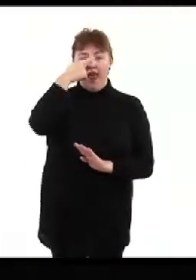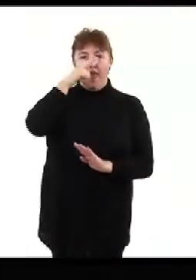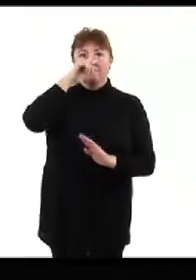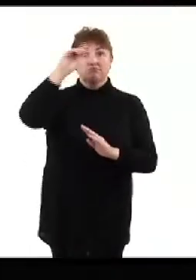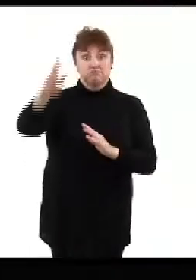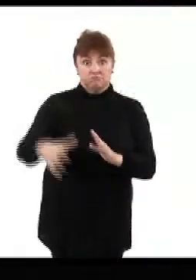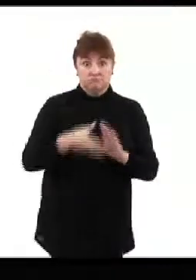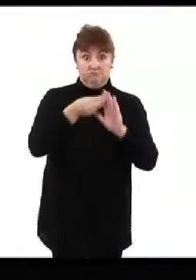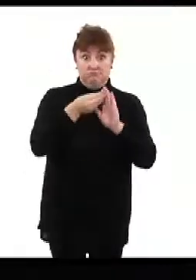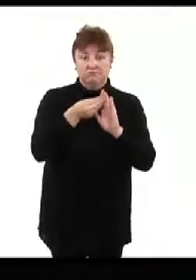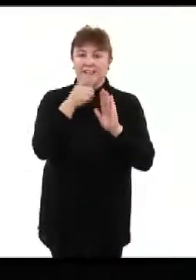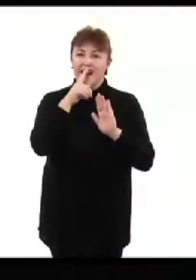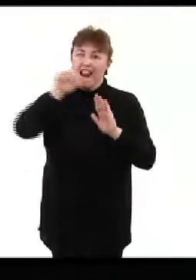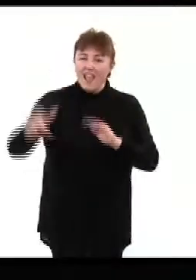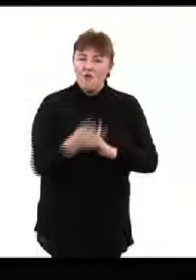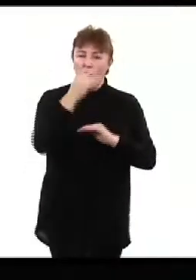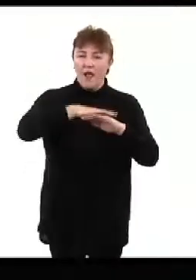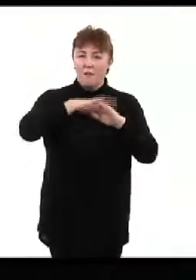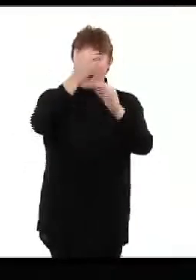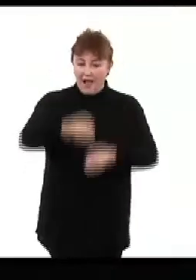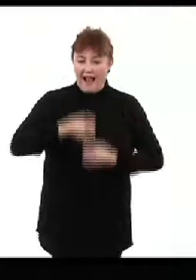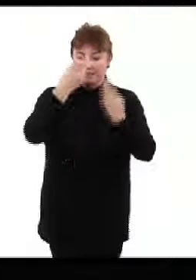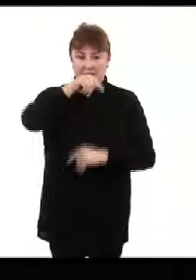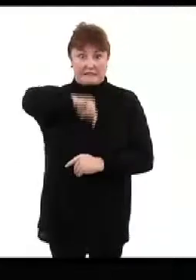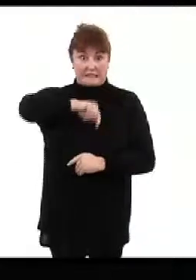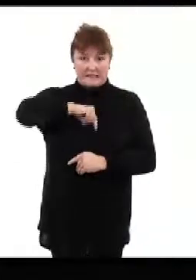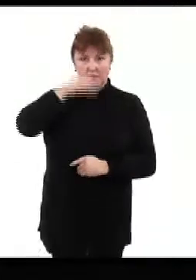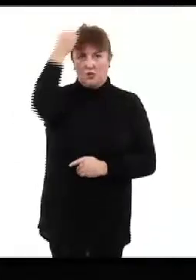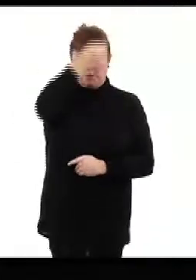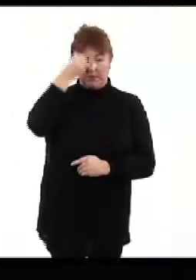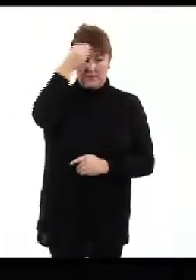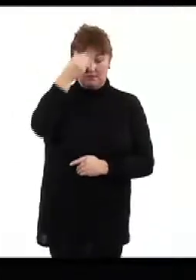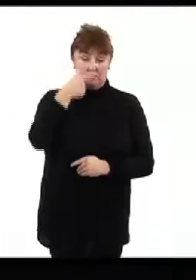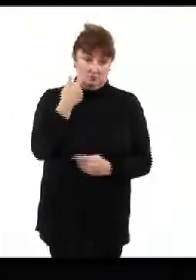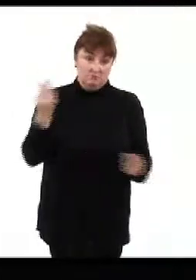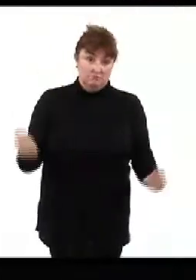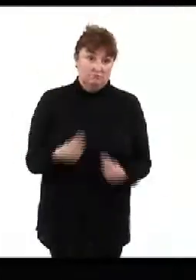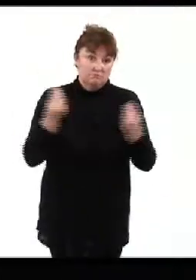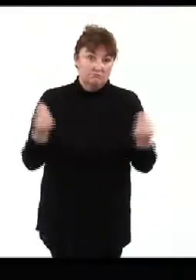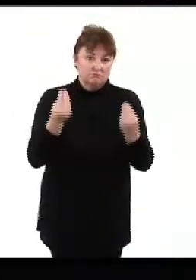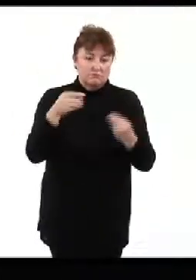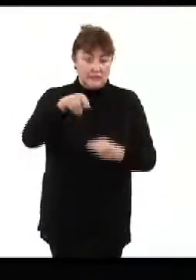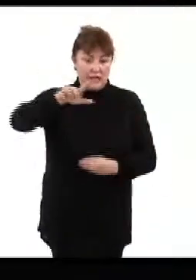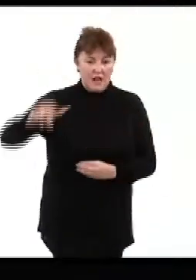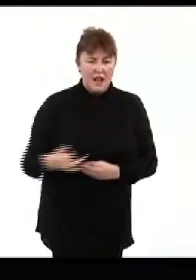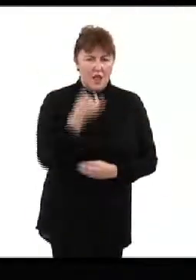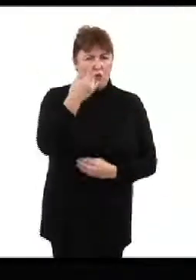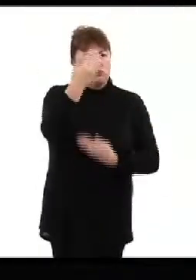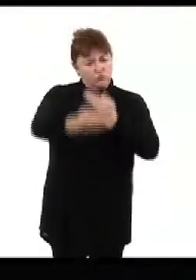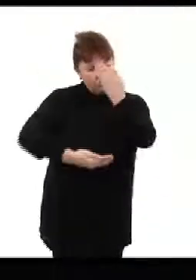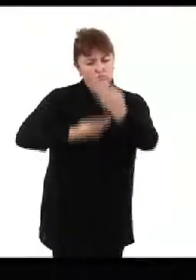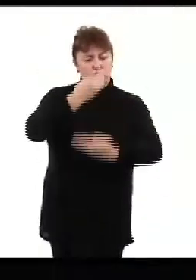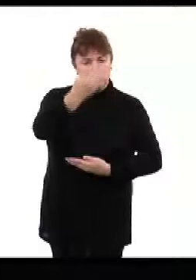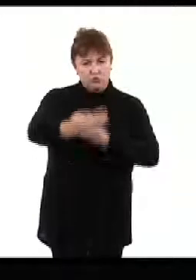expresar sus pensamientos y sus sentimientos. No cabe duda de que ese lenguaje ha